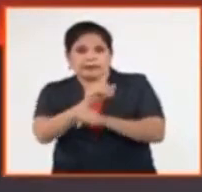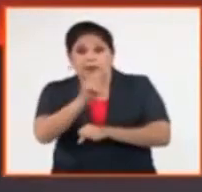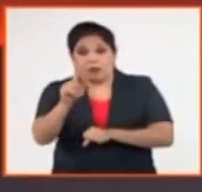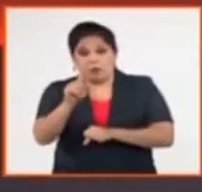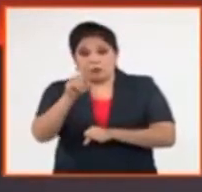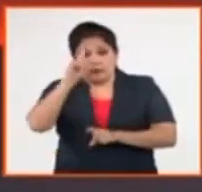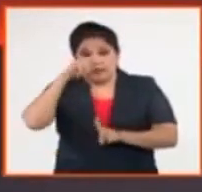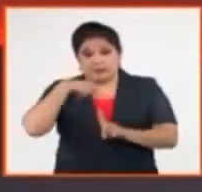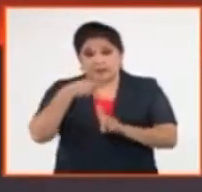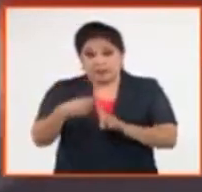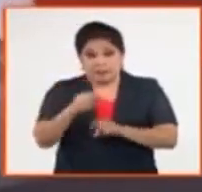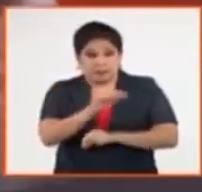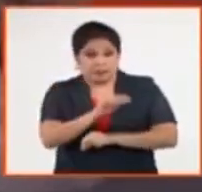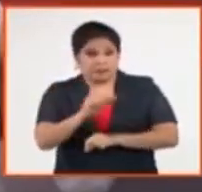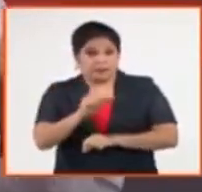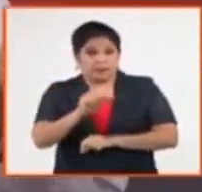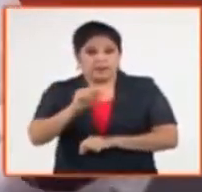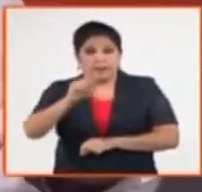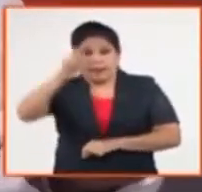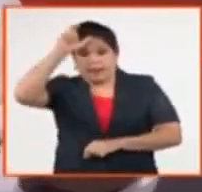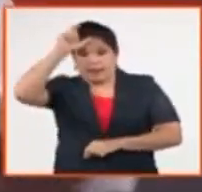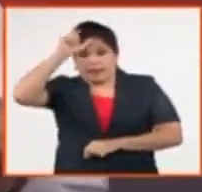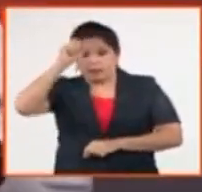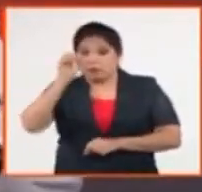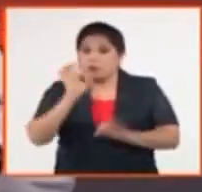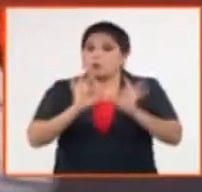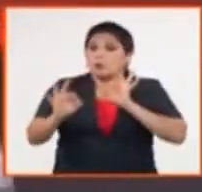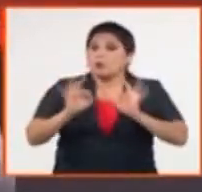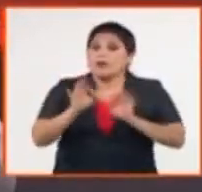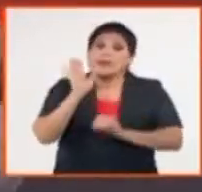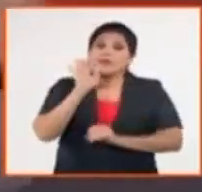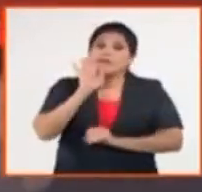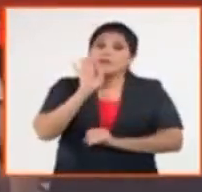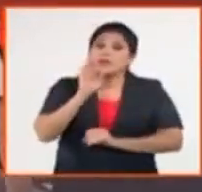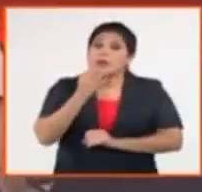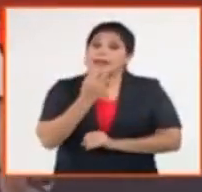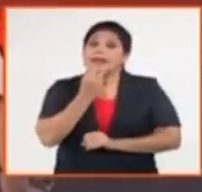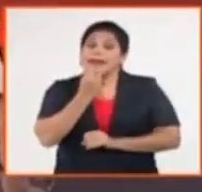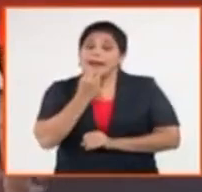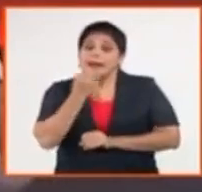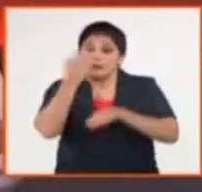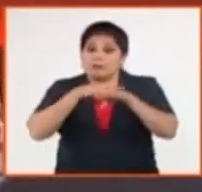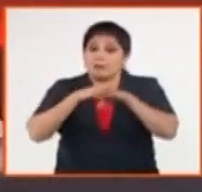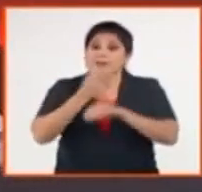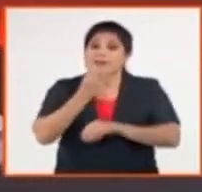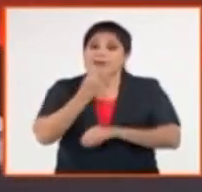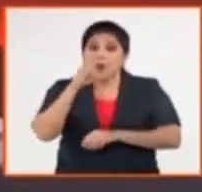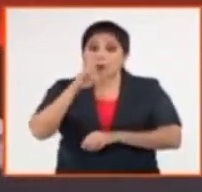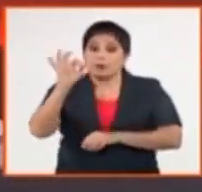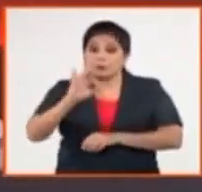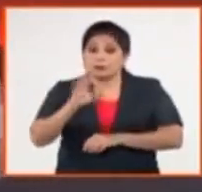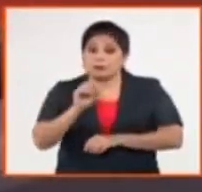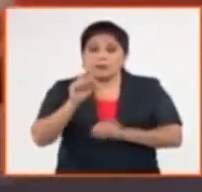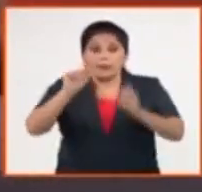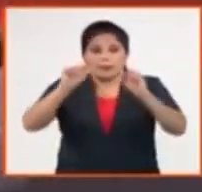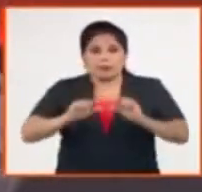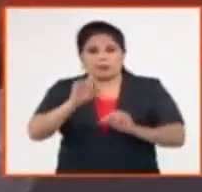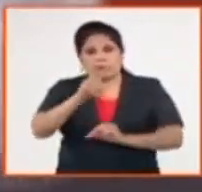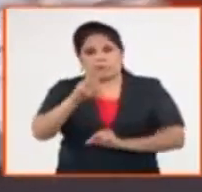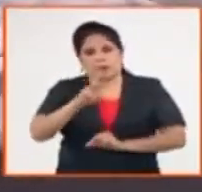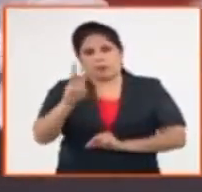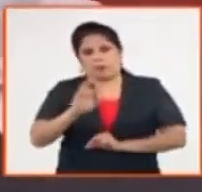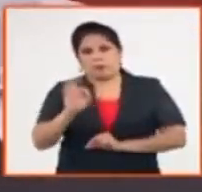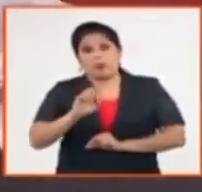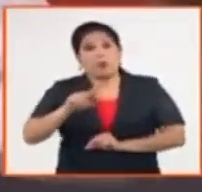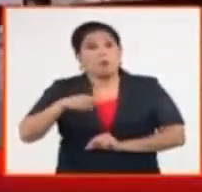Israel demuestra que la protección contra la infección disminuyó de un 95% a un 39%. Contra la